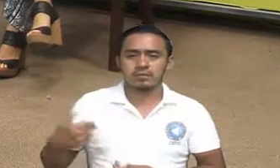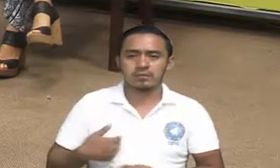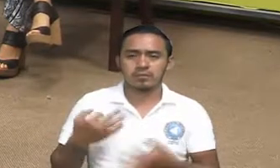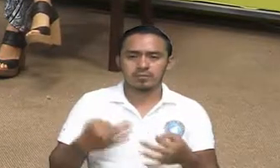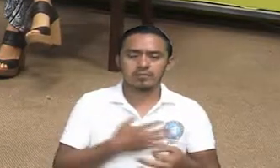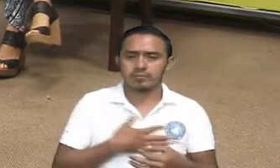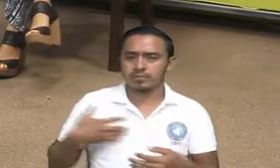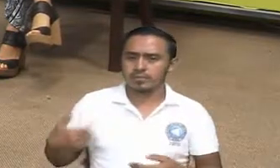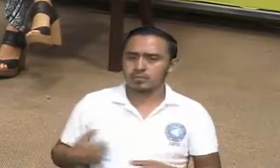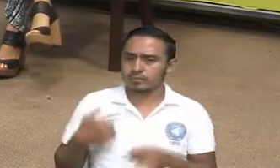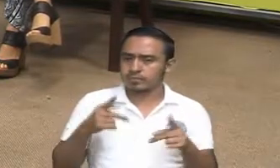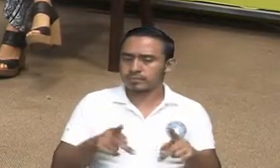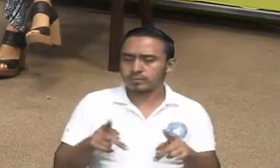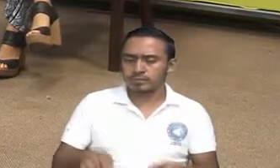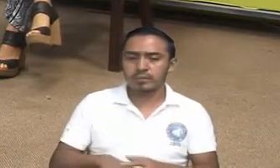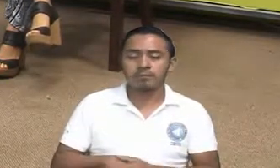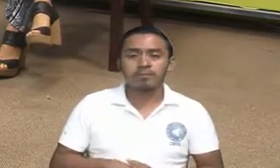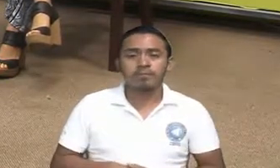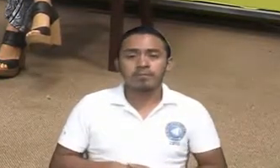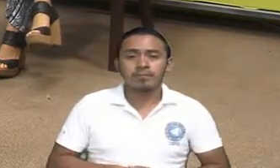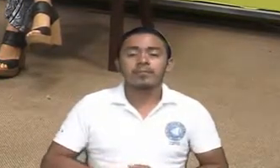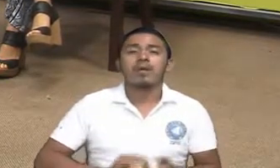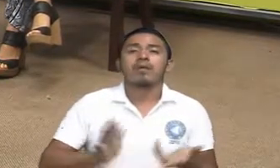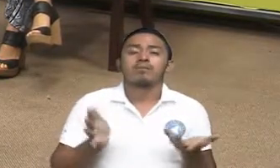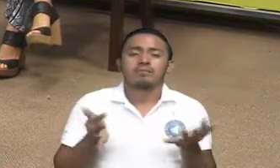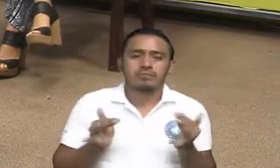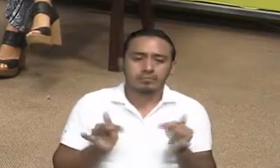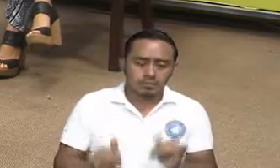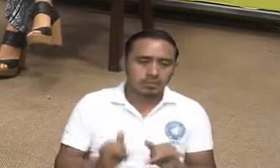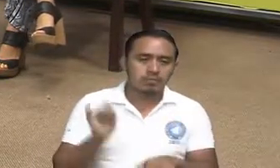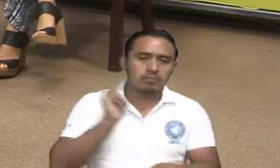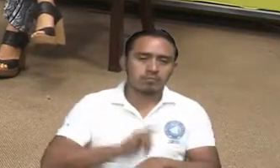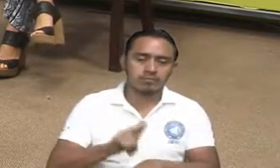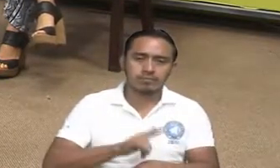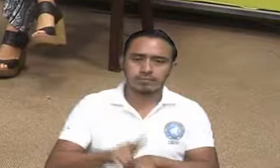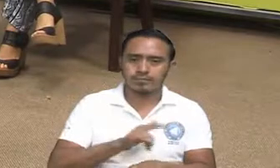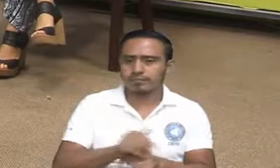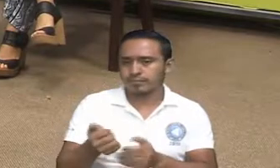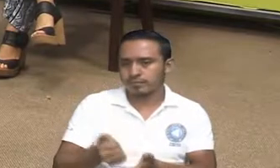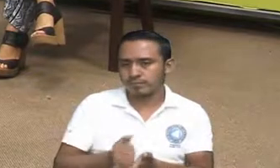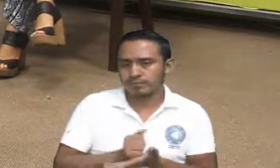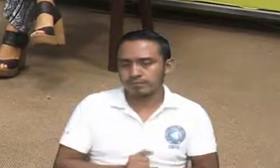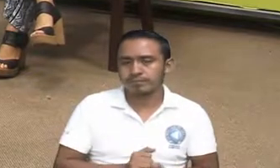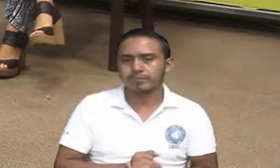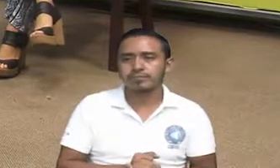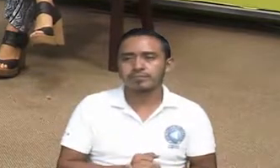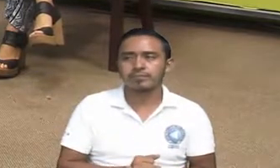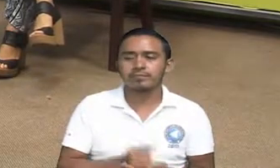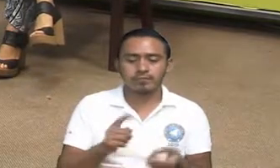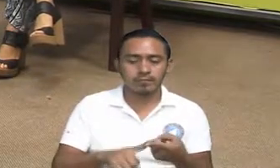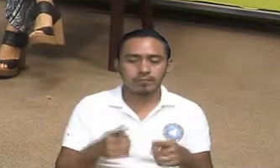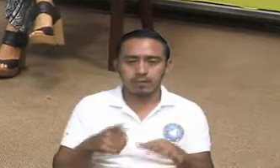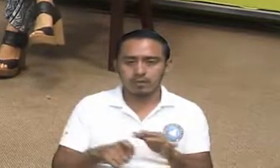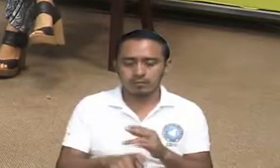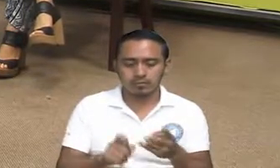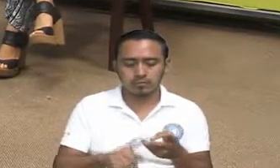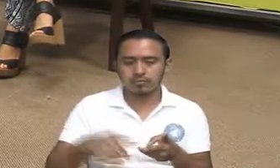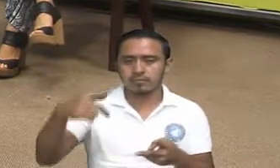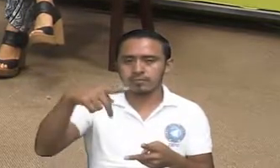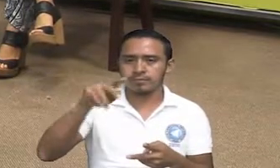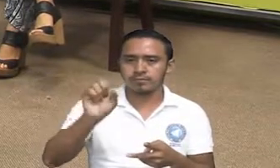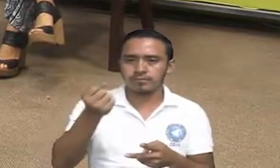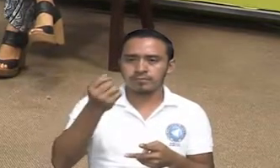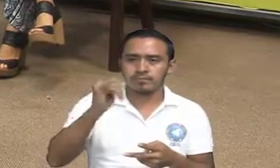mejor persona. Entonces, reconocer que tengo un problema, comenzar a buscar ayuda profesional, para eso están, ¿verdad?, psicología, psiquiatría,